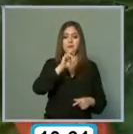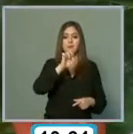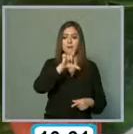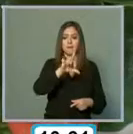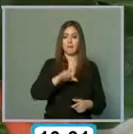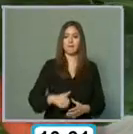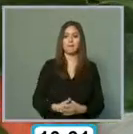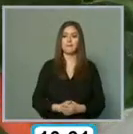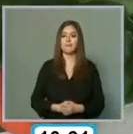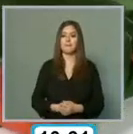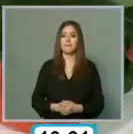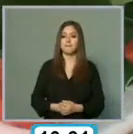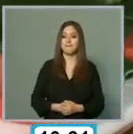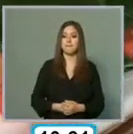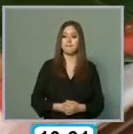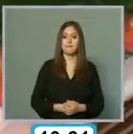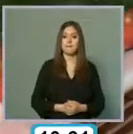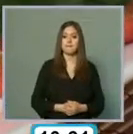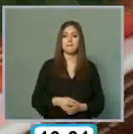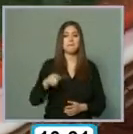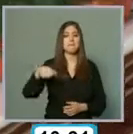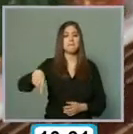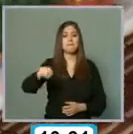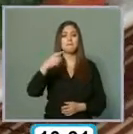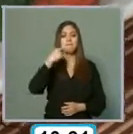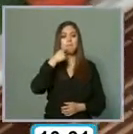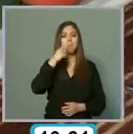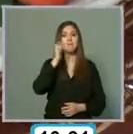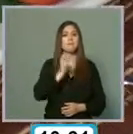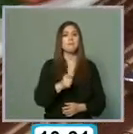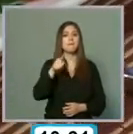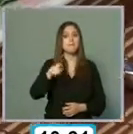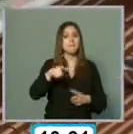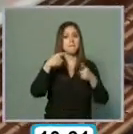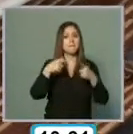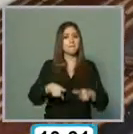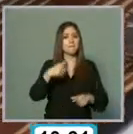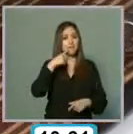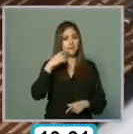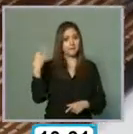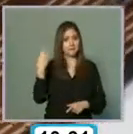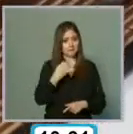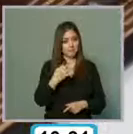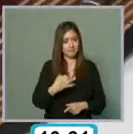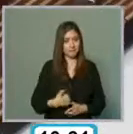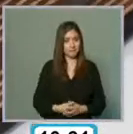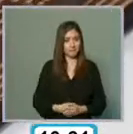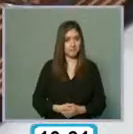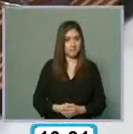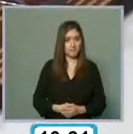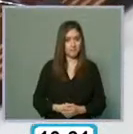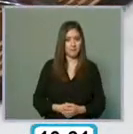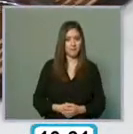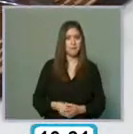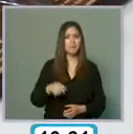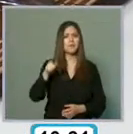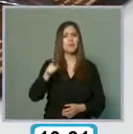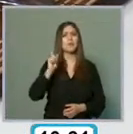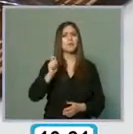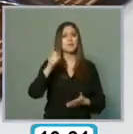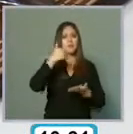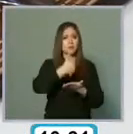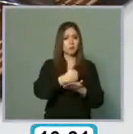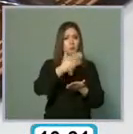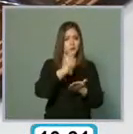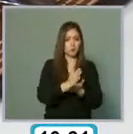en la parte de Que arriba. también le dan saborcito, ¿no? Totalmente, es muy especiado este pastel. Qué Muy rico, pues aquí está ya. Así se sirve más o menos en cuadritos, en